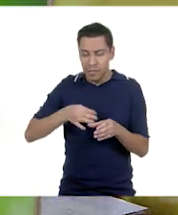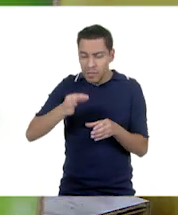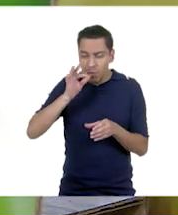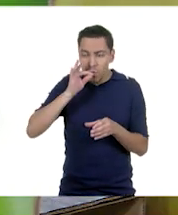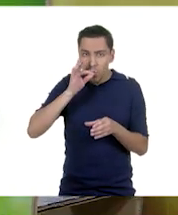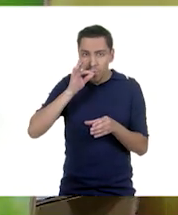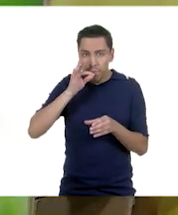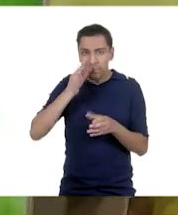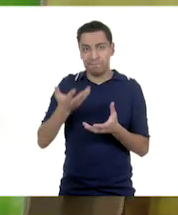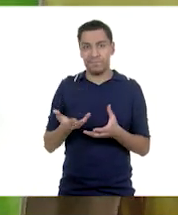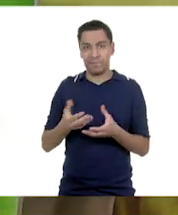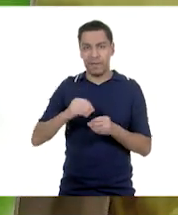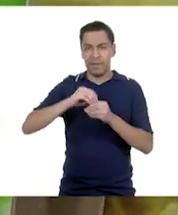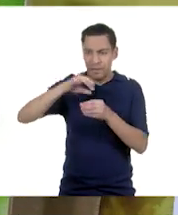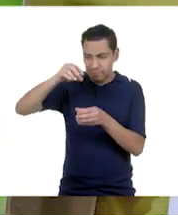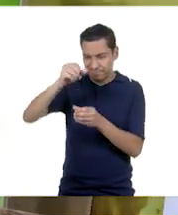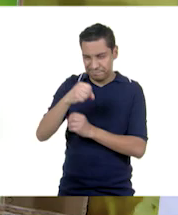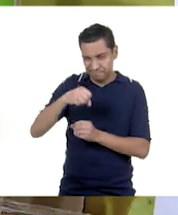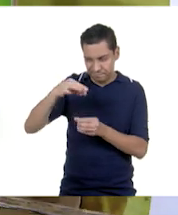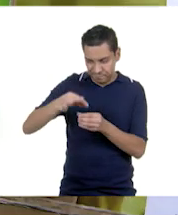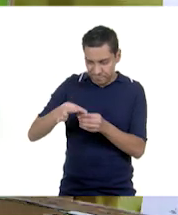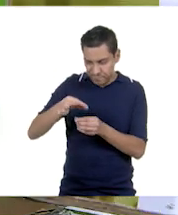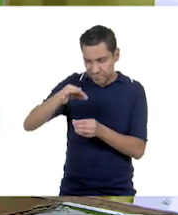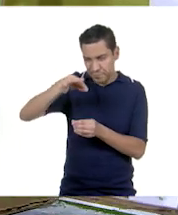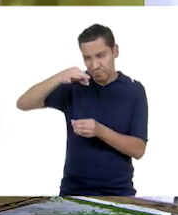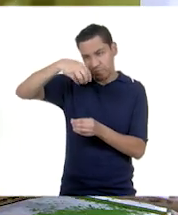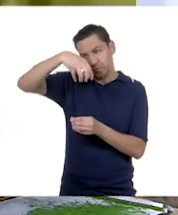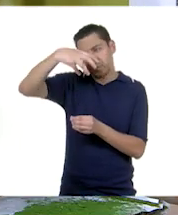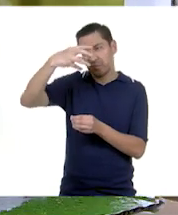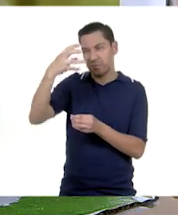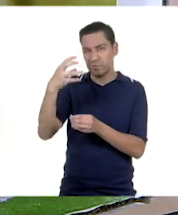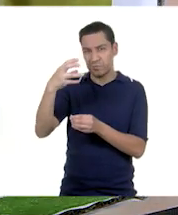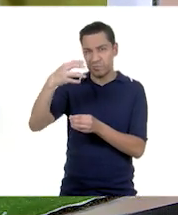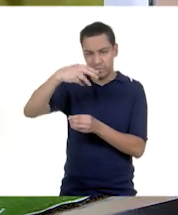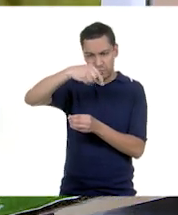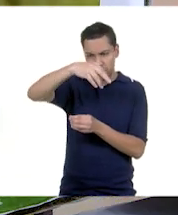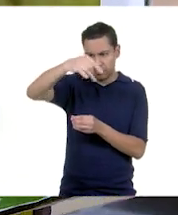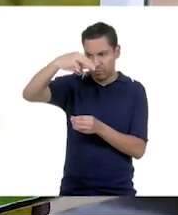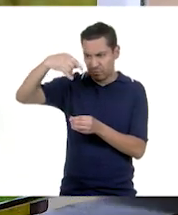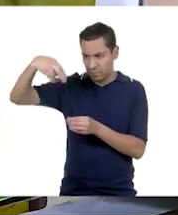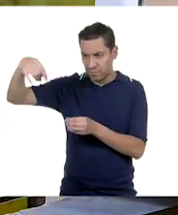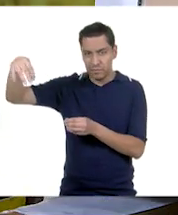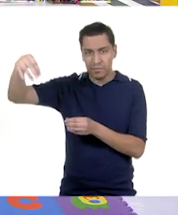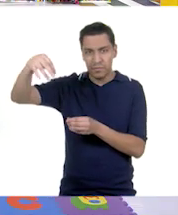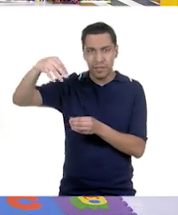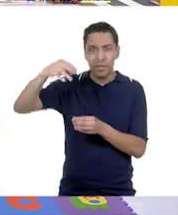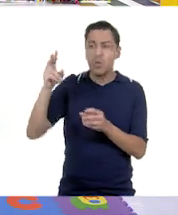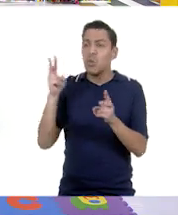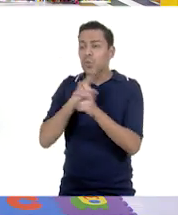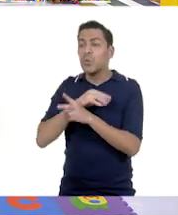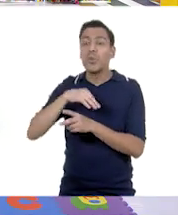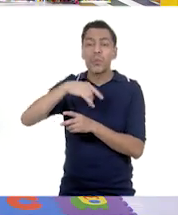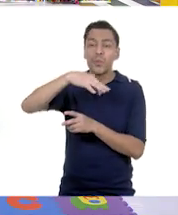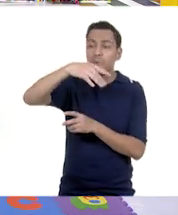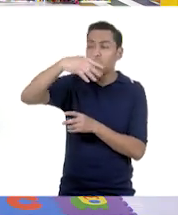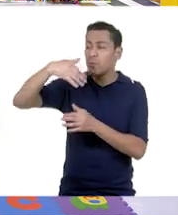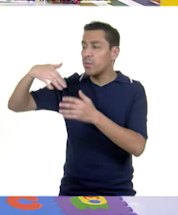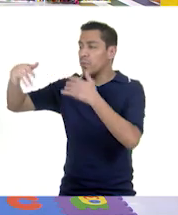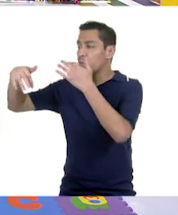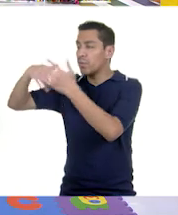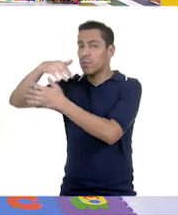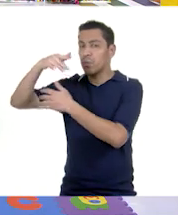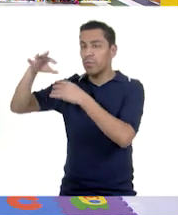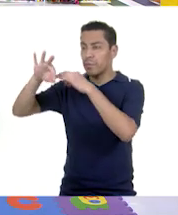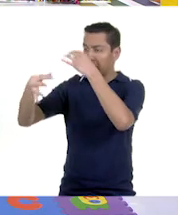forma sus semillas. Así es. Ah, entonces estamos colaborando también para que puedan crecer en otros lugares cuando